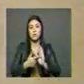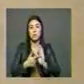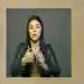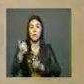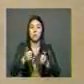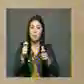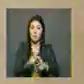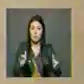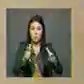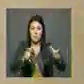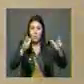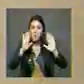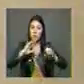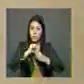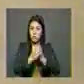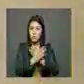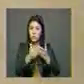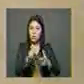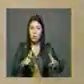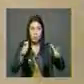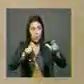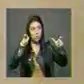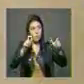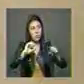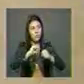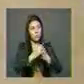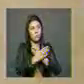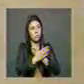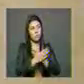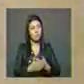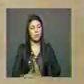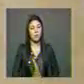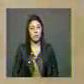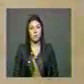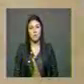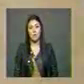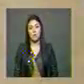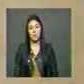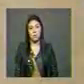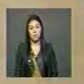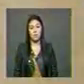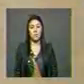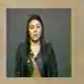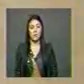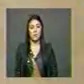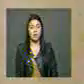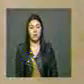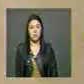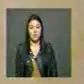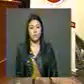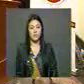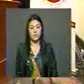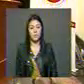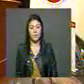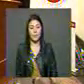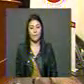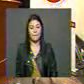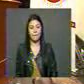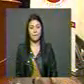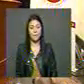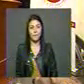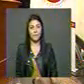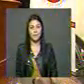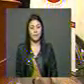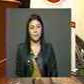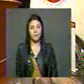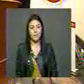Congreso de la República no tenía la oportunidad de definir si discriminaba o no, si reconocía o